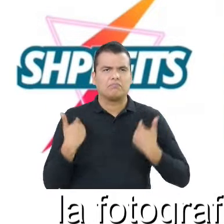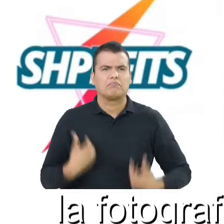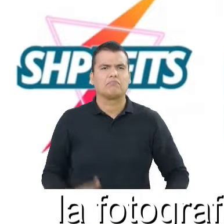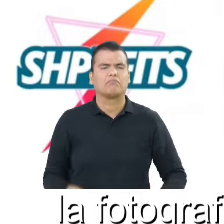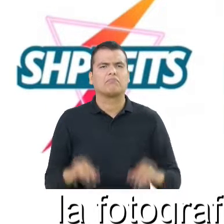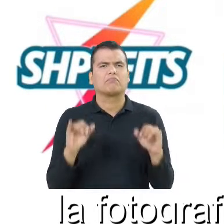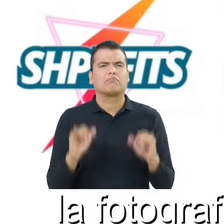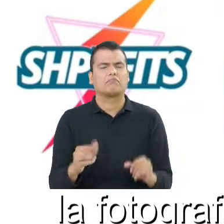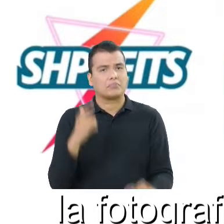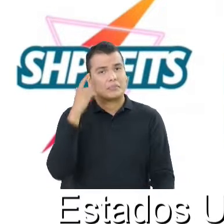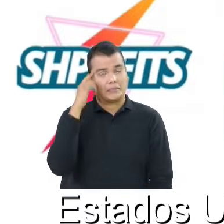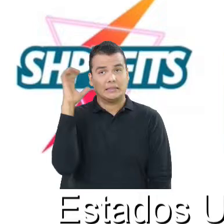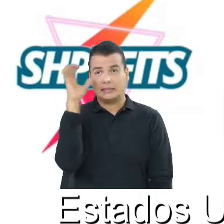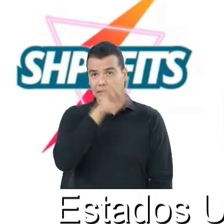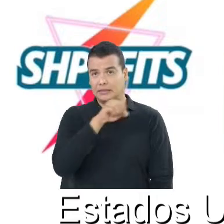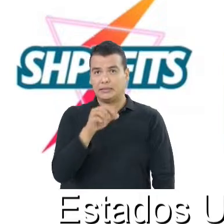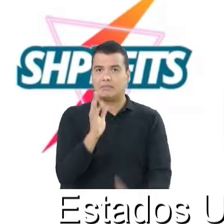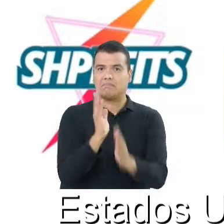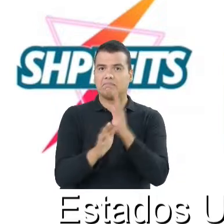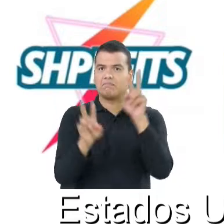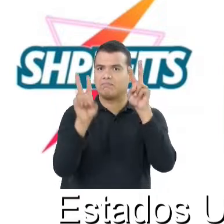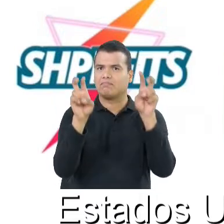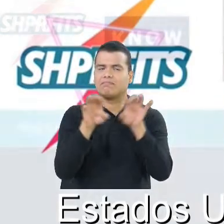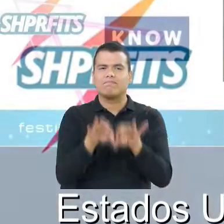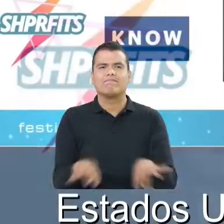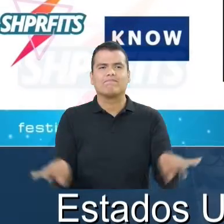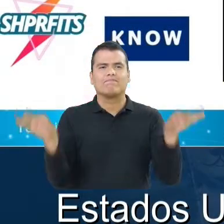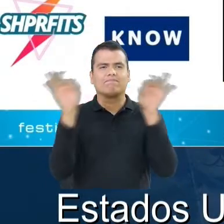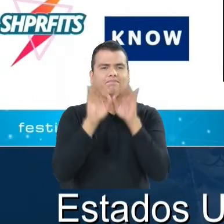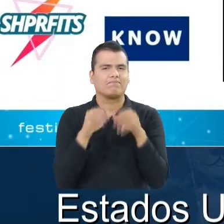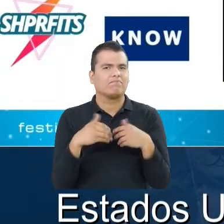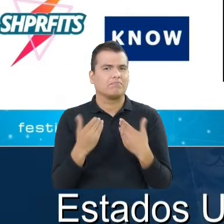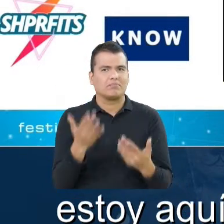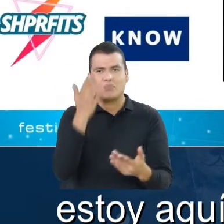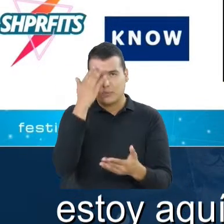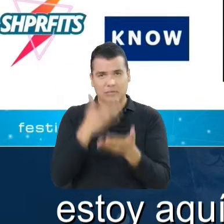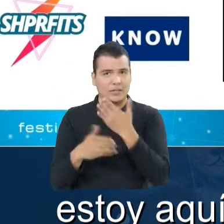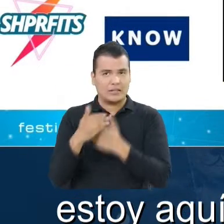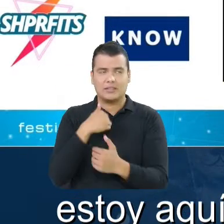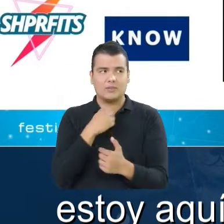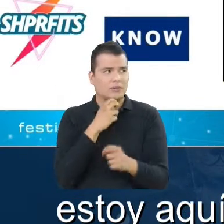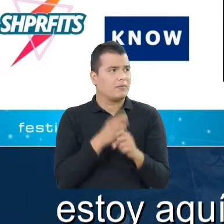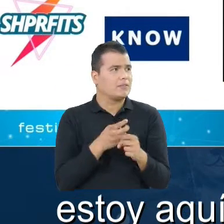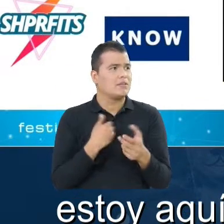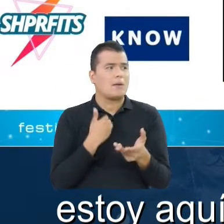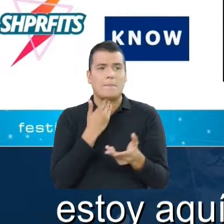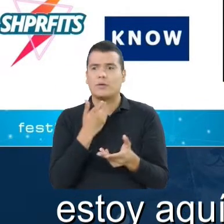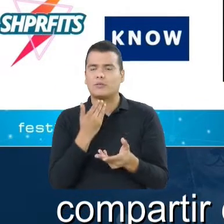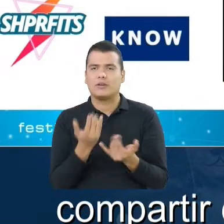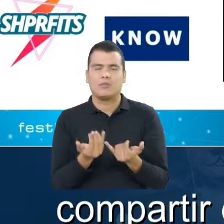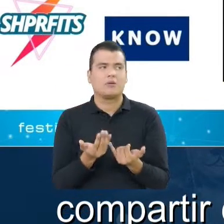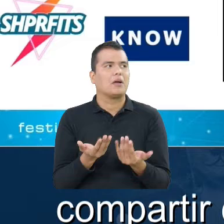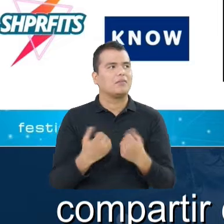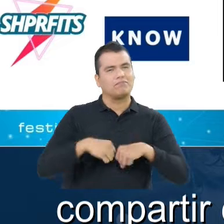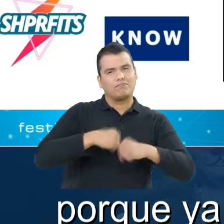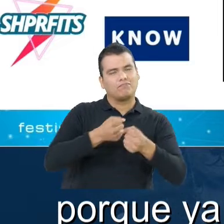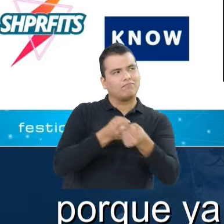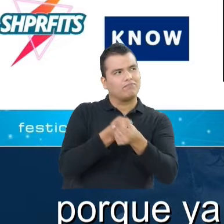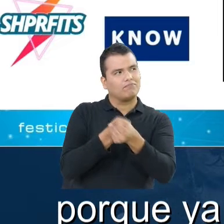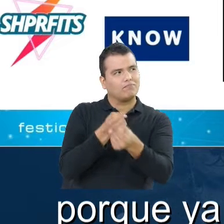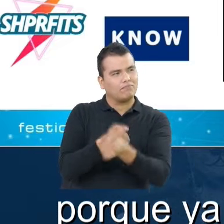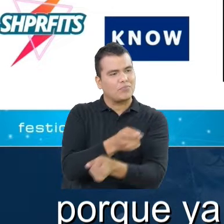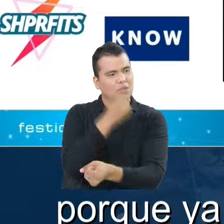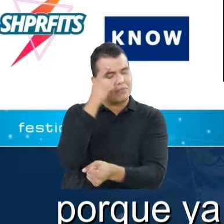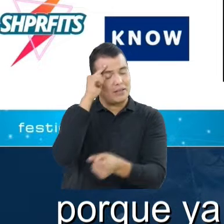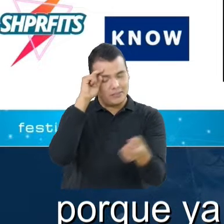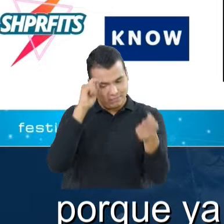qué considero importante compartir esta información con ustedes, porque ya pasé por ese proceso y les puedo ahorrar un poquito el camino y